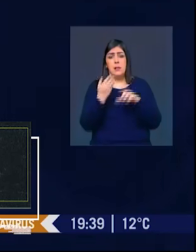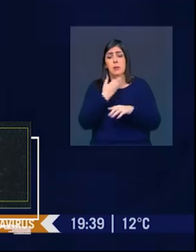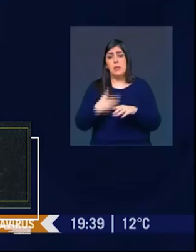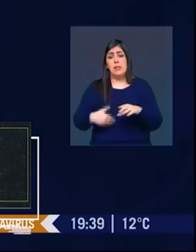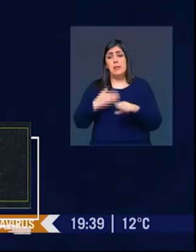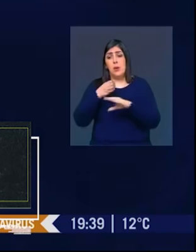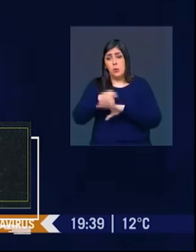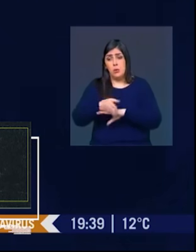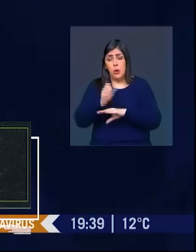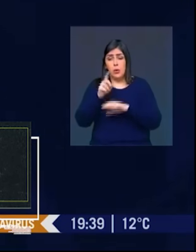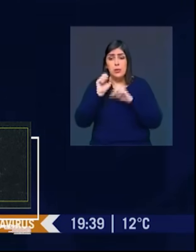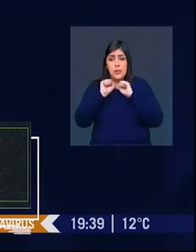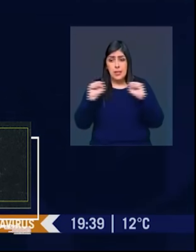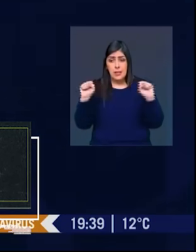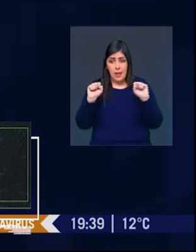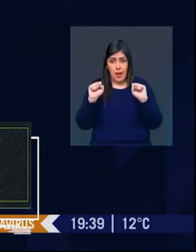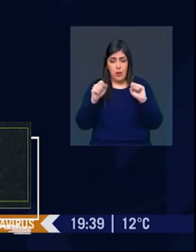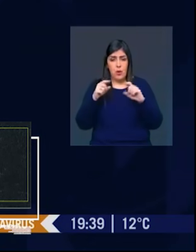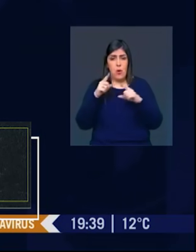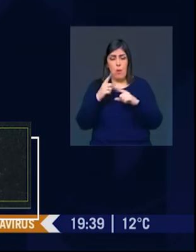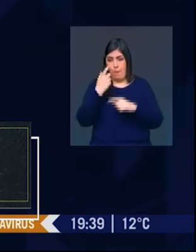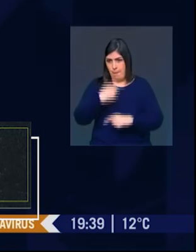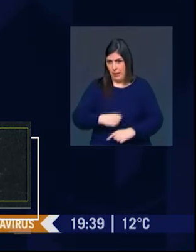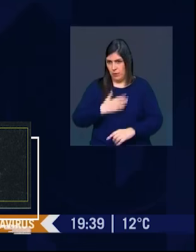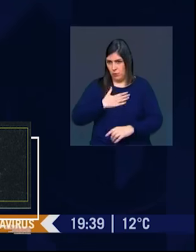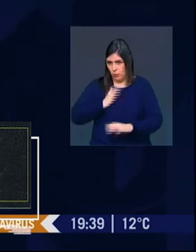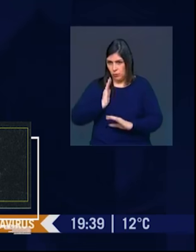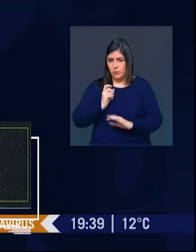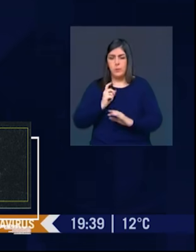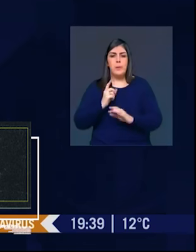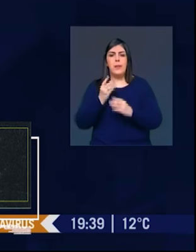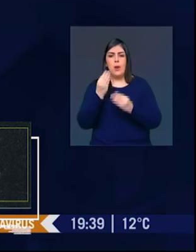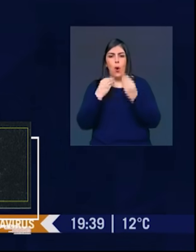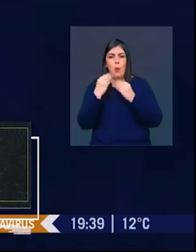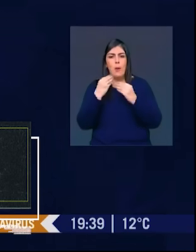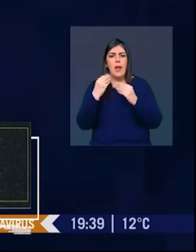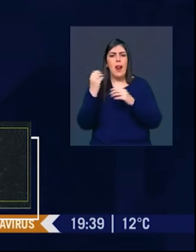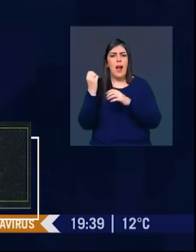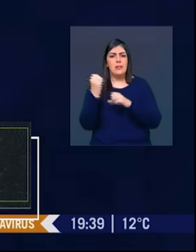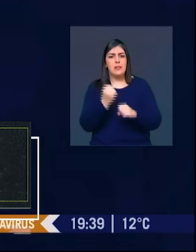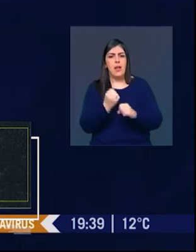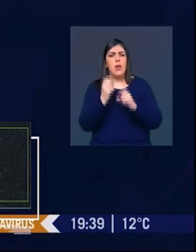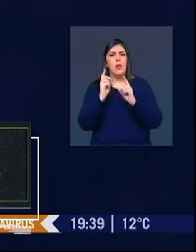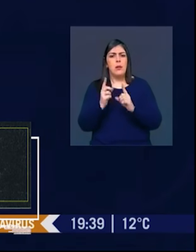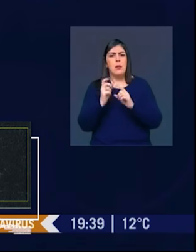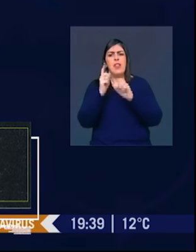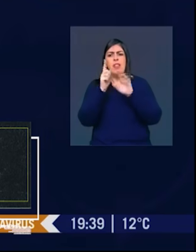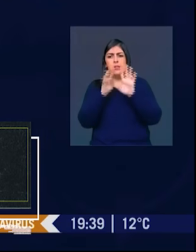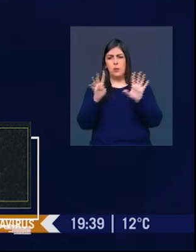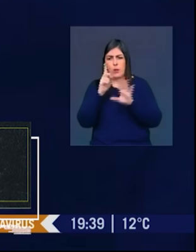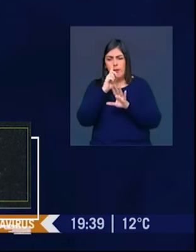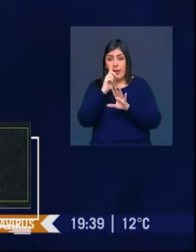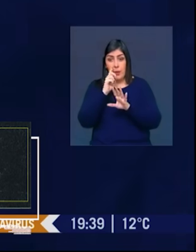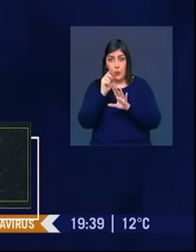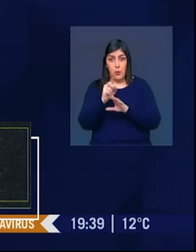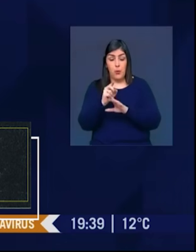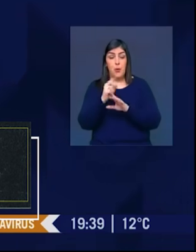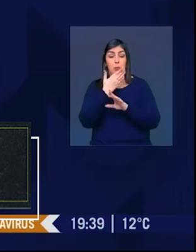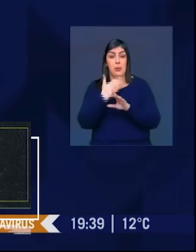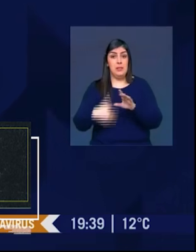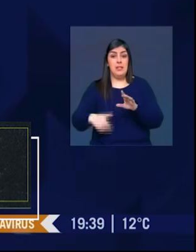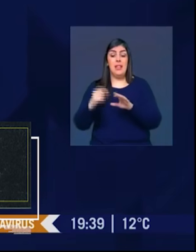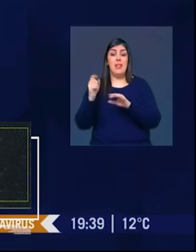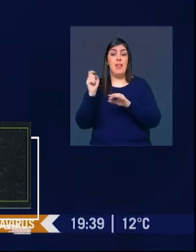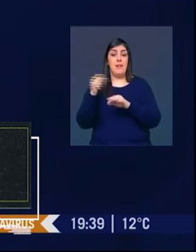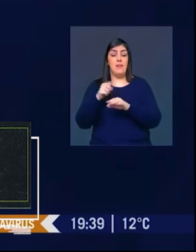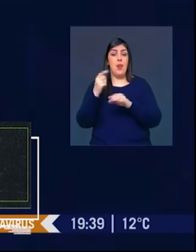presidente cruzó con su secretario personal entonces a comer ese asado. Habían quedado incluso el 19 de junio, cuando el presidente vino a